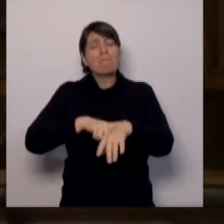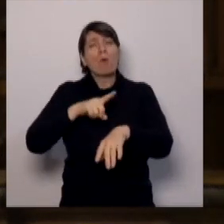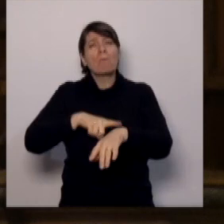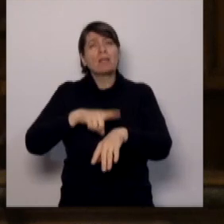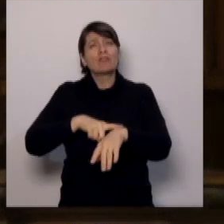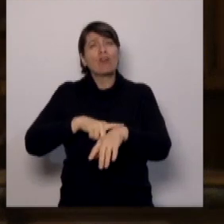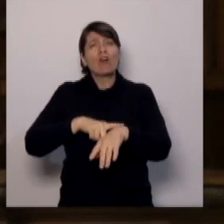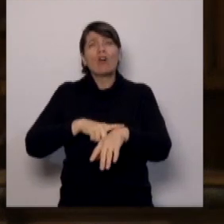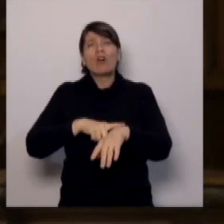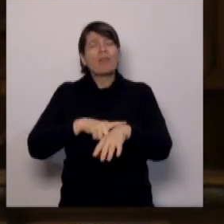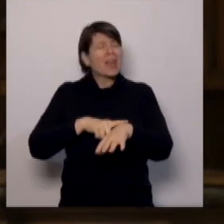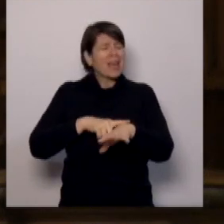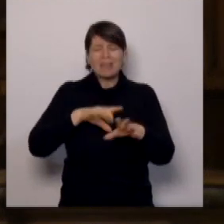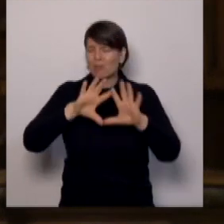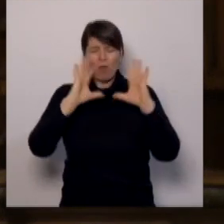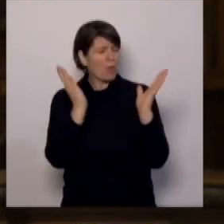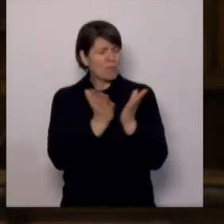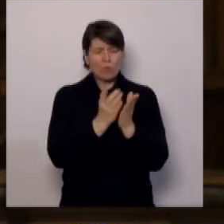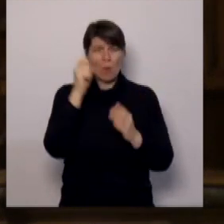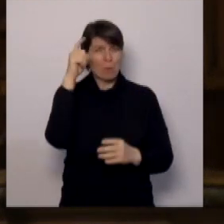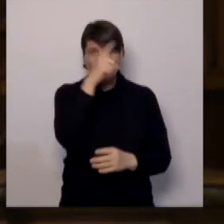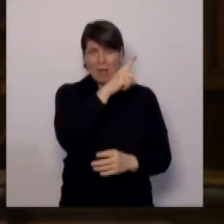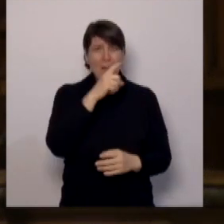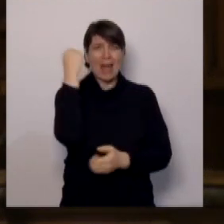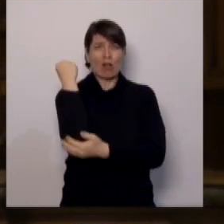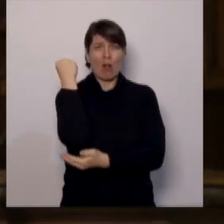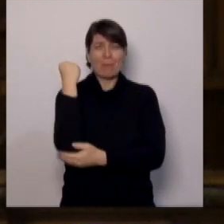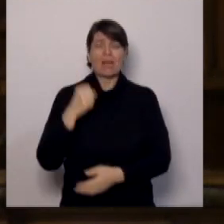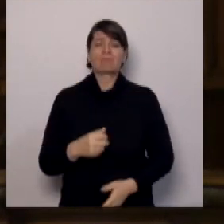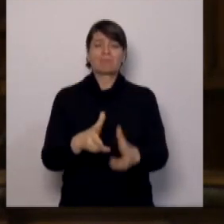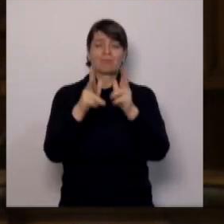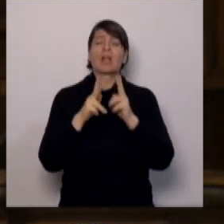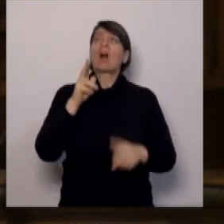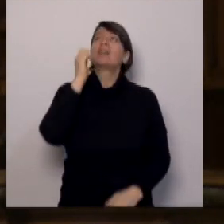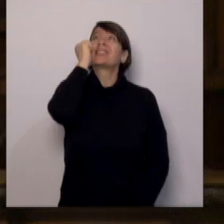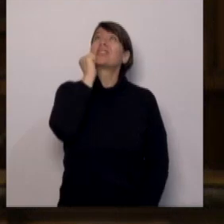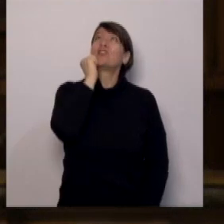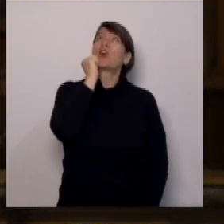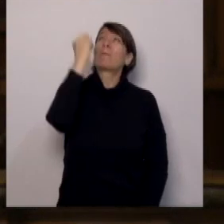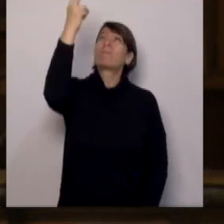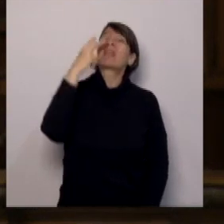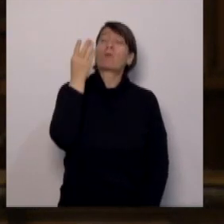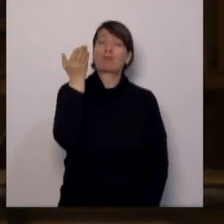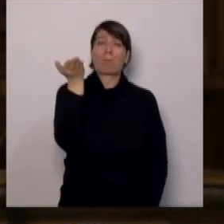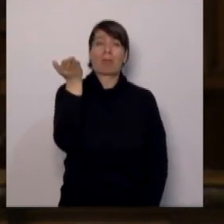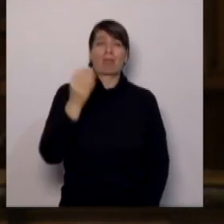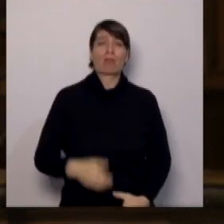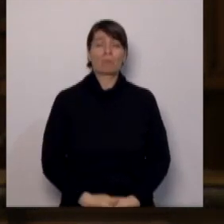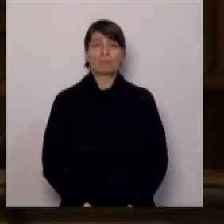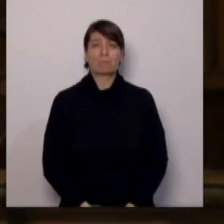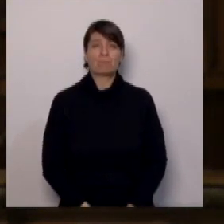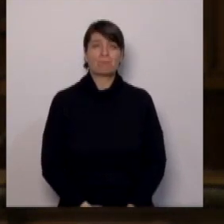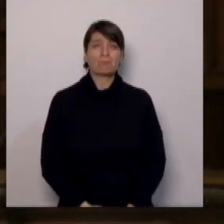en estos momentos de crisis global, oremos. Señor,